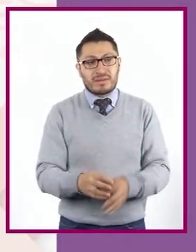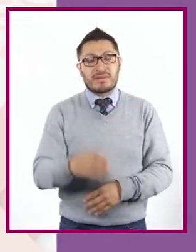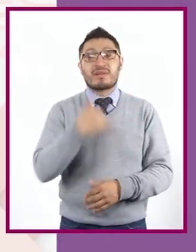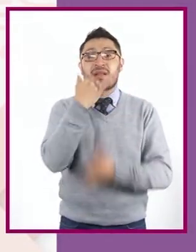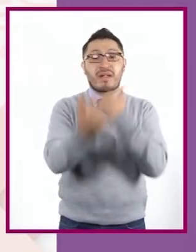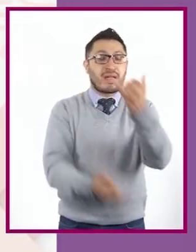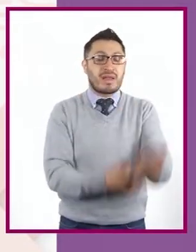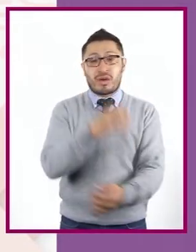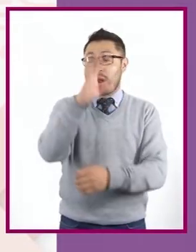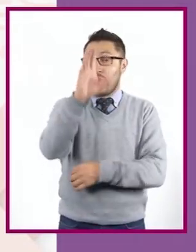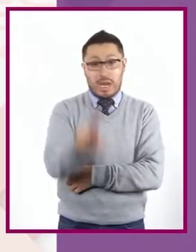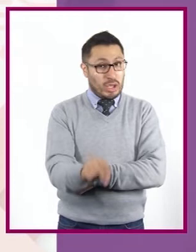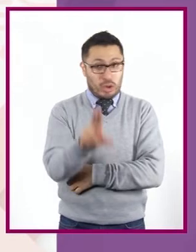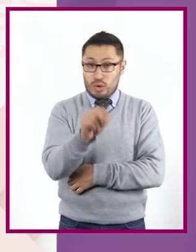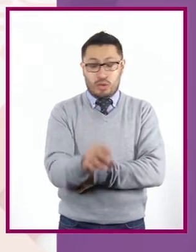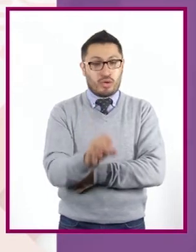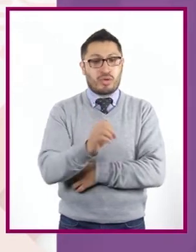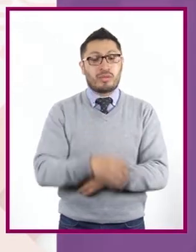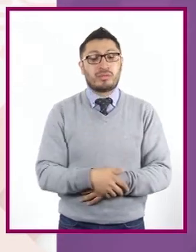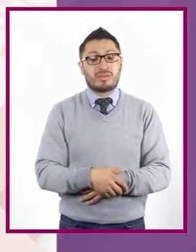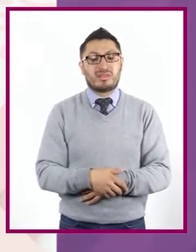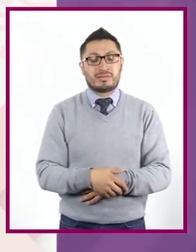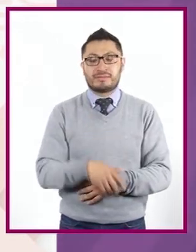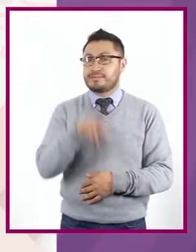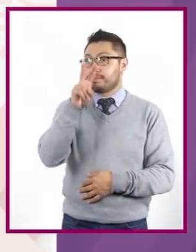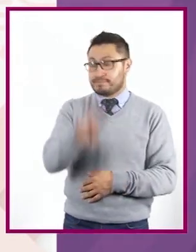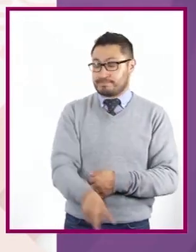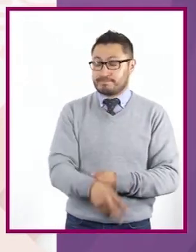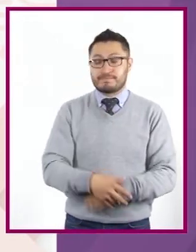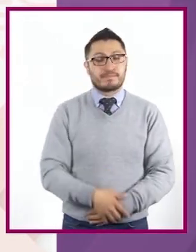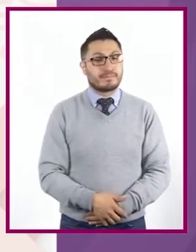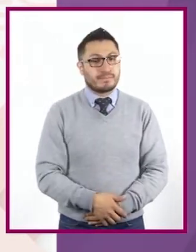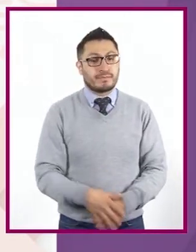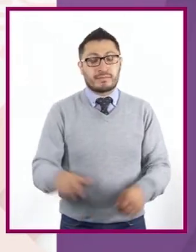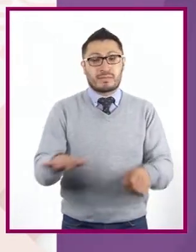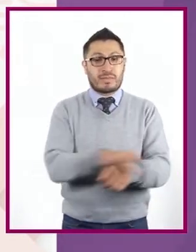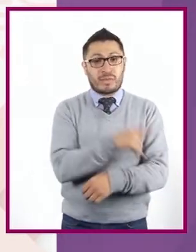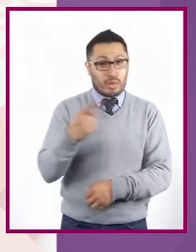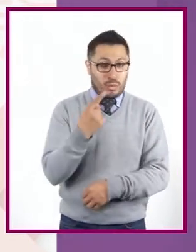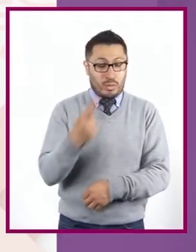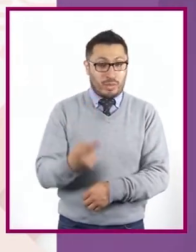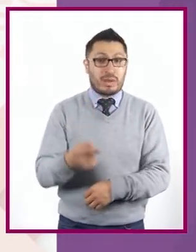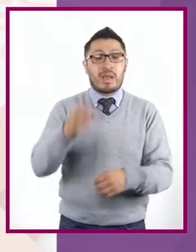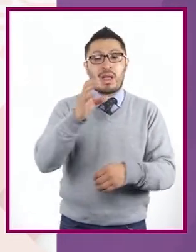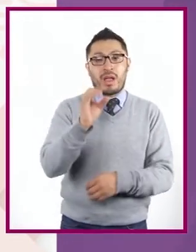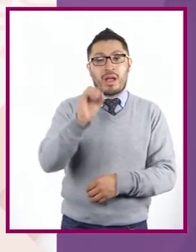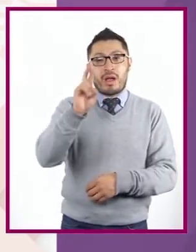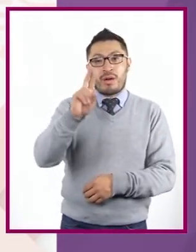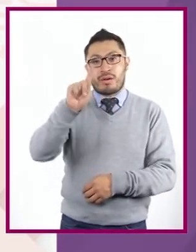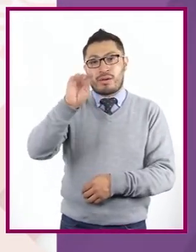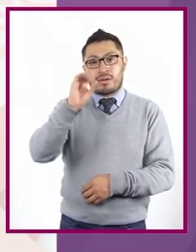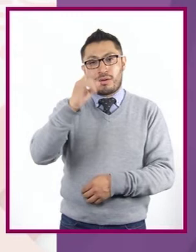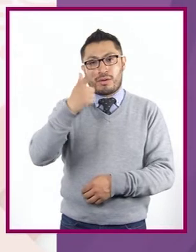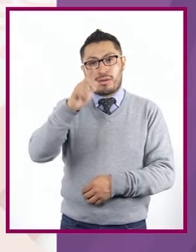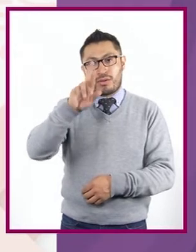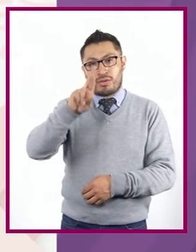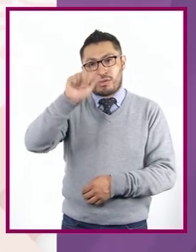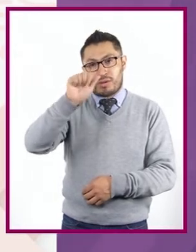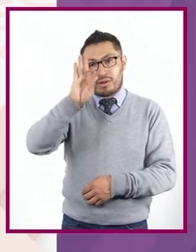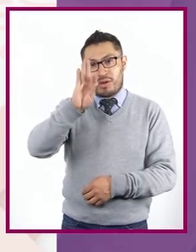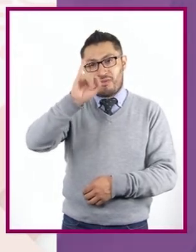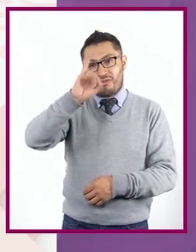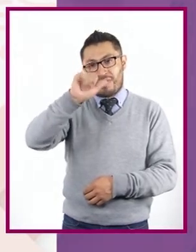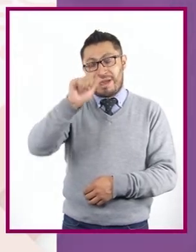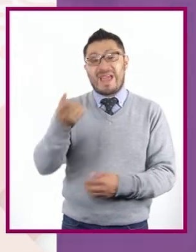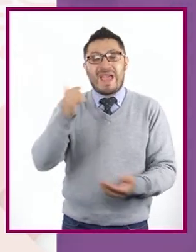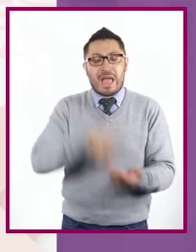errores ortográficos. Es verdadero, maestro Antonio, porque efectivamente estas características son propios de un lenguaje